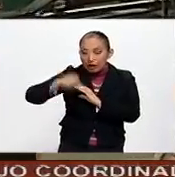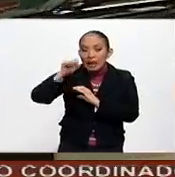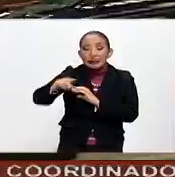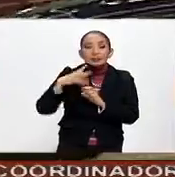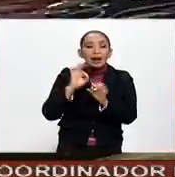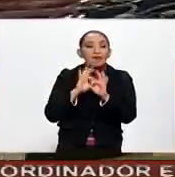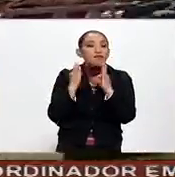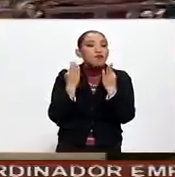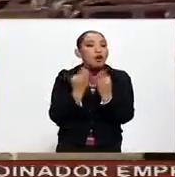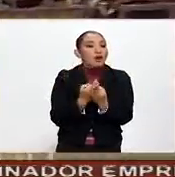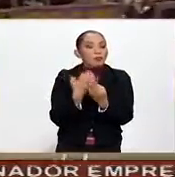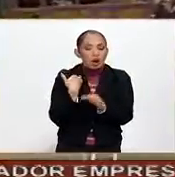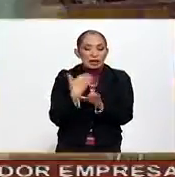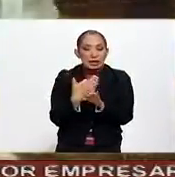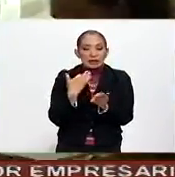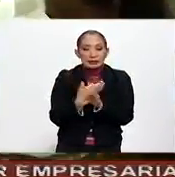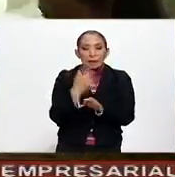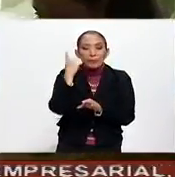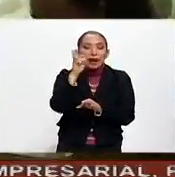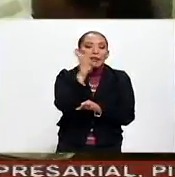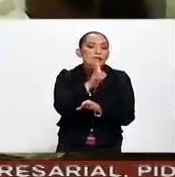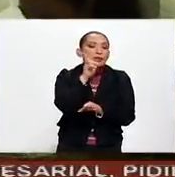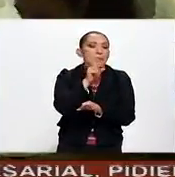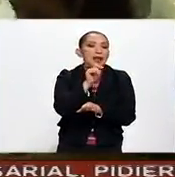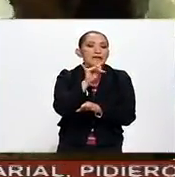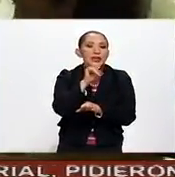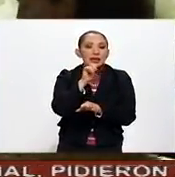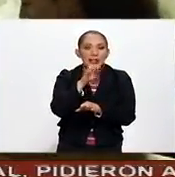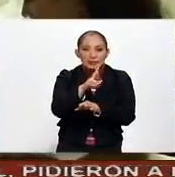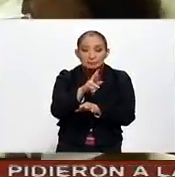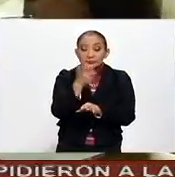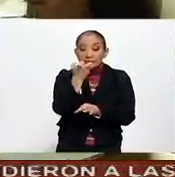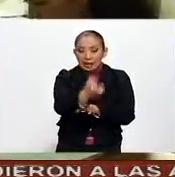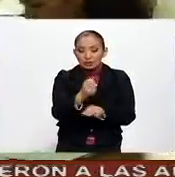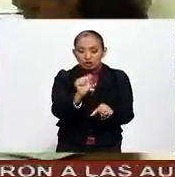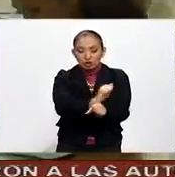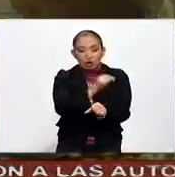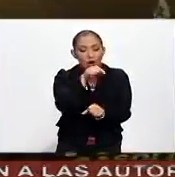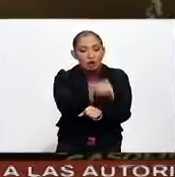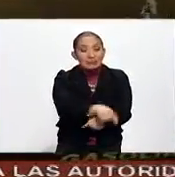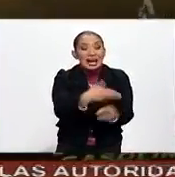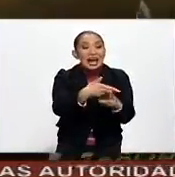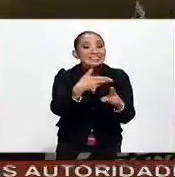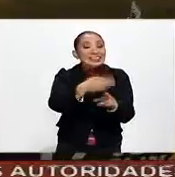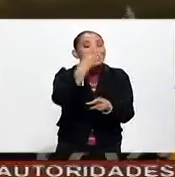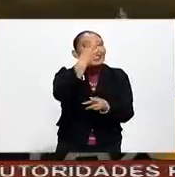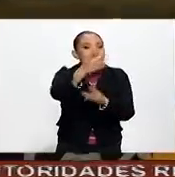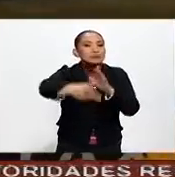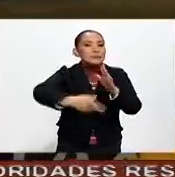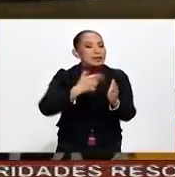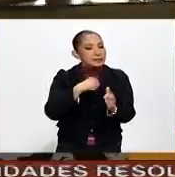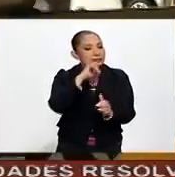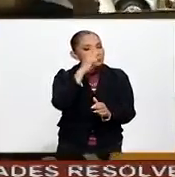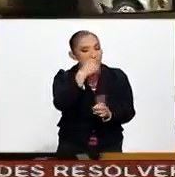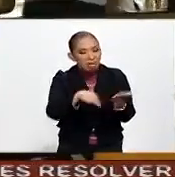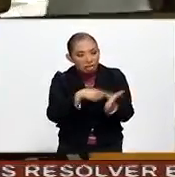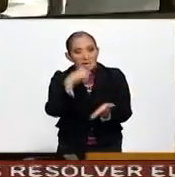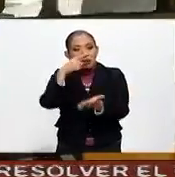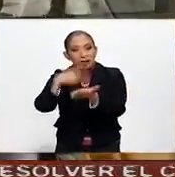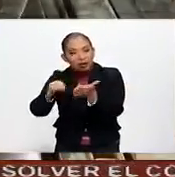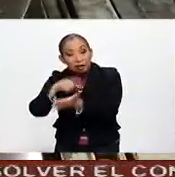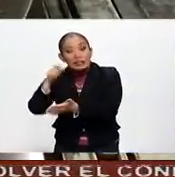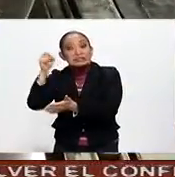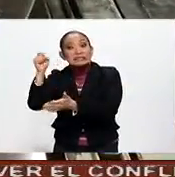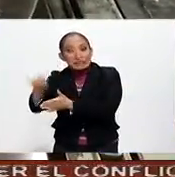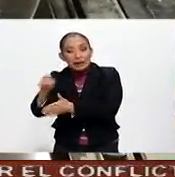método aplicado hasta el momento para verificar. Estos carros tendrán hasta 3 oportunidades para cumplir con los